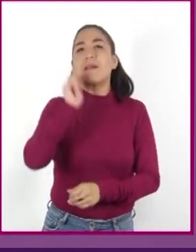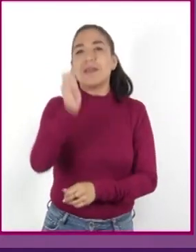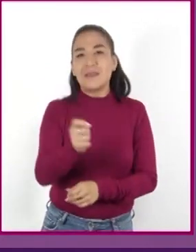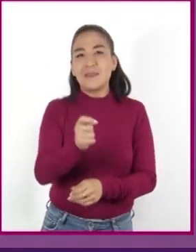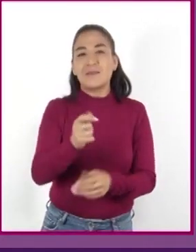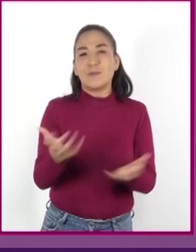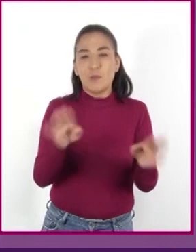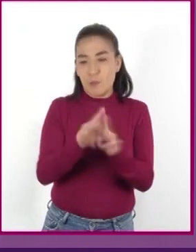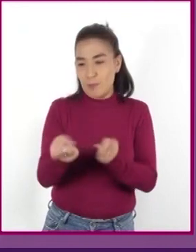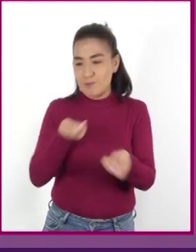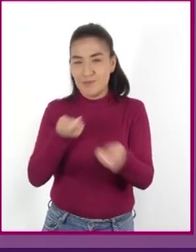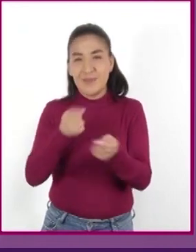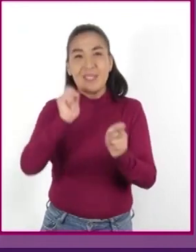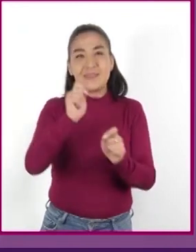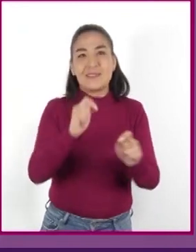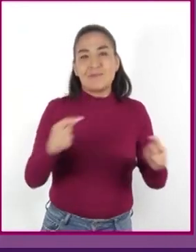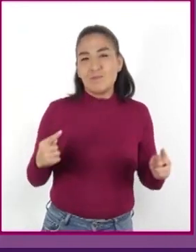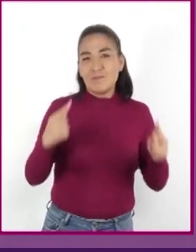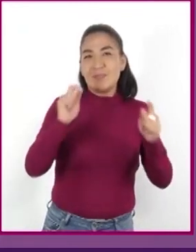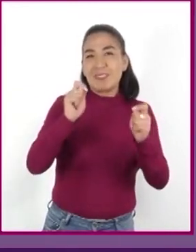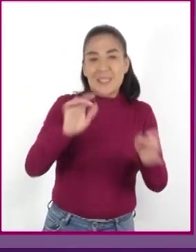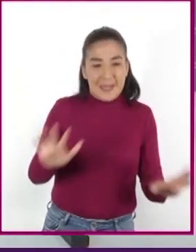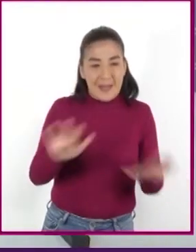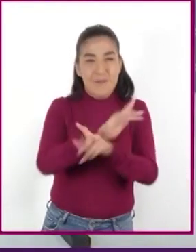del control de reacciones químicas.